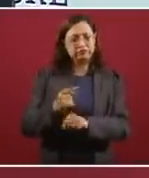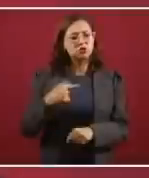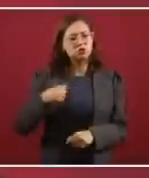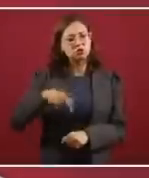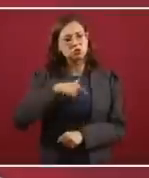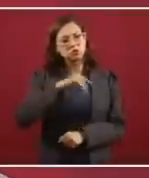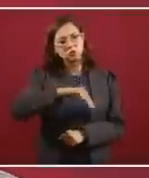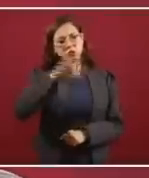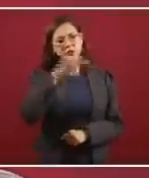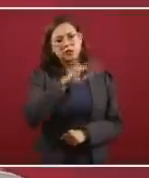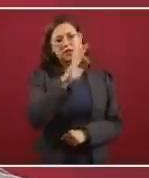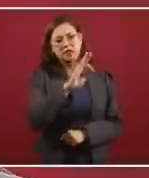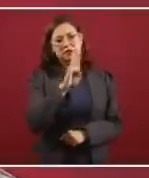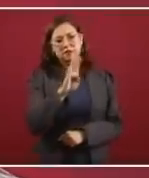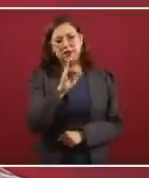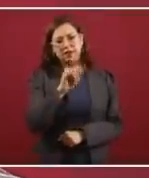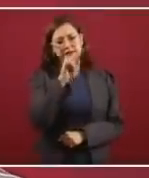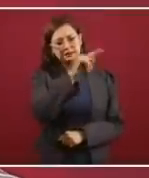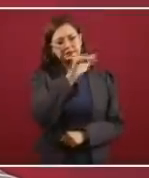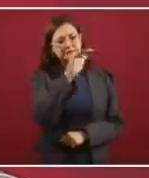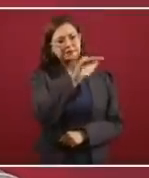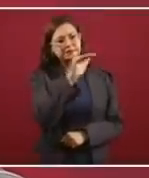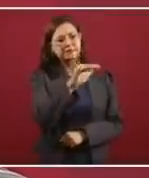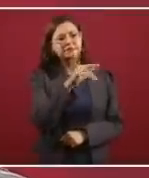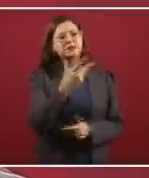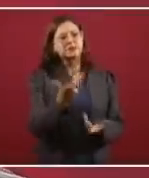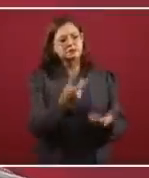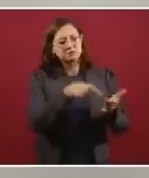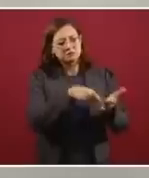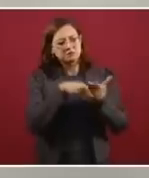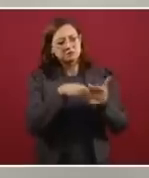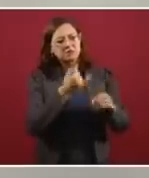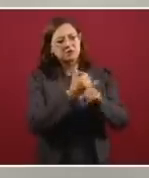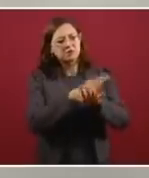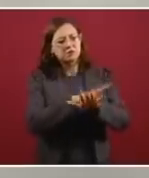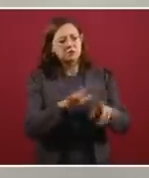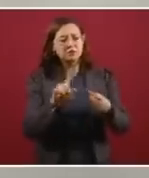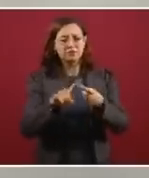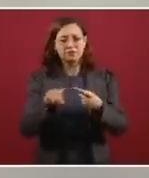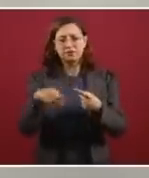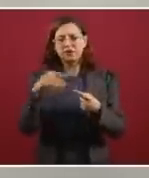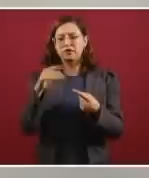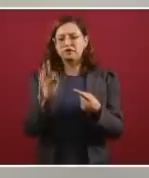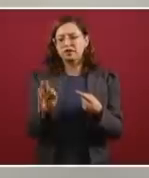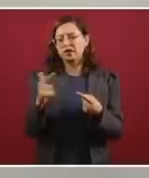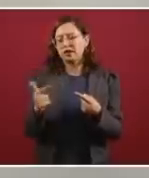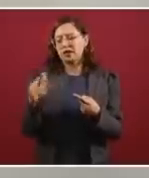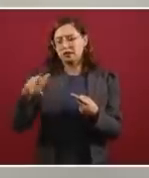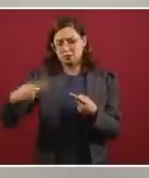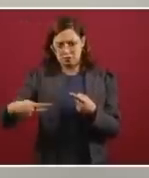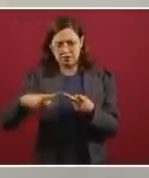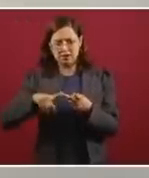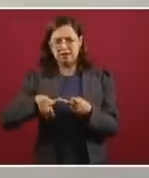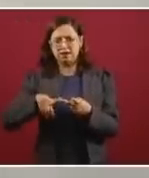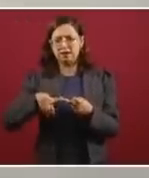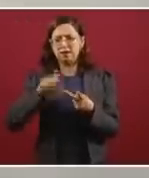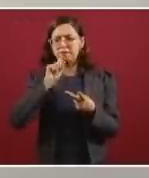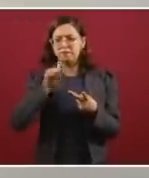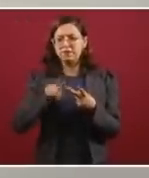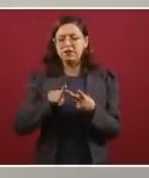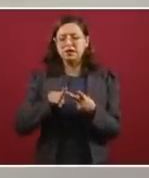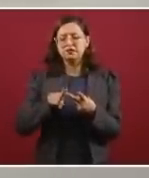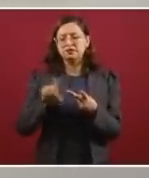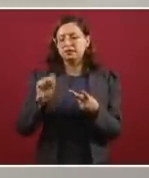pedido por parte de la Fiscalía General de la República y de la Consultoría Jurídica de la Secretaría de Relaciones